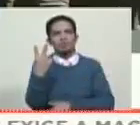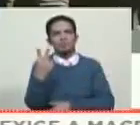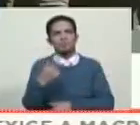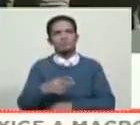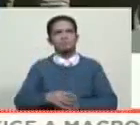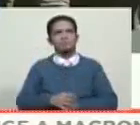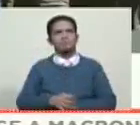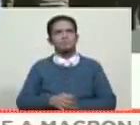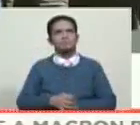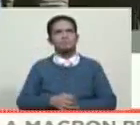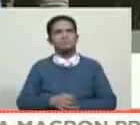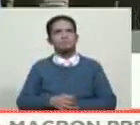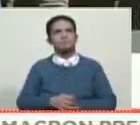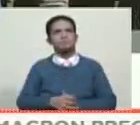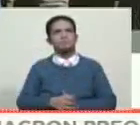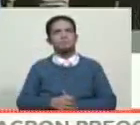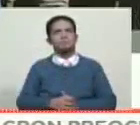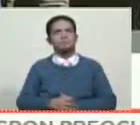respiración.